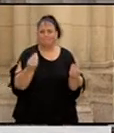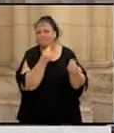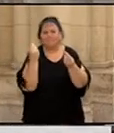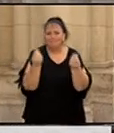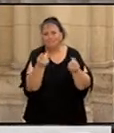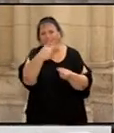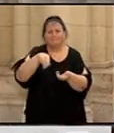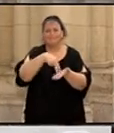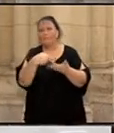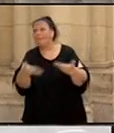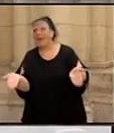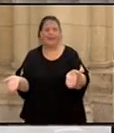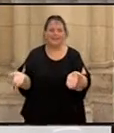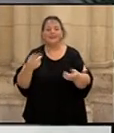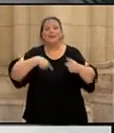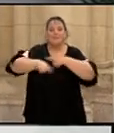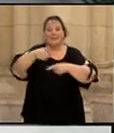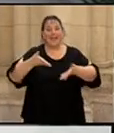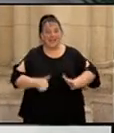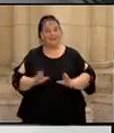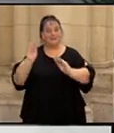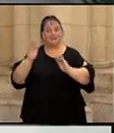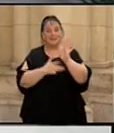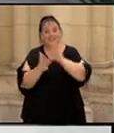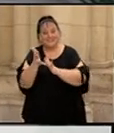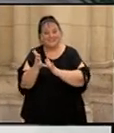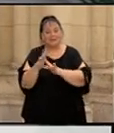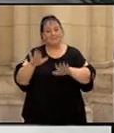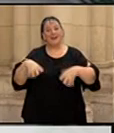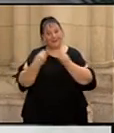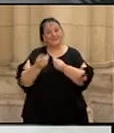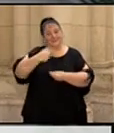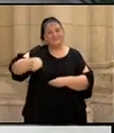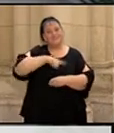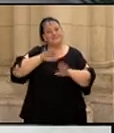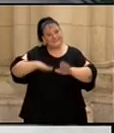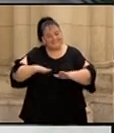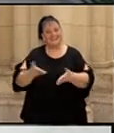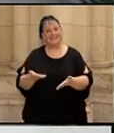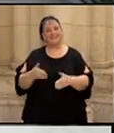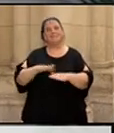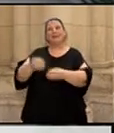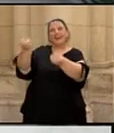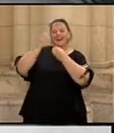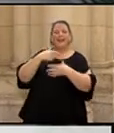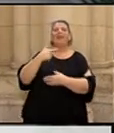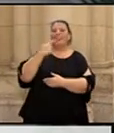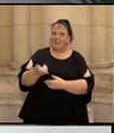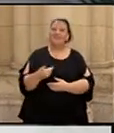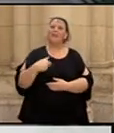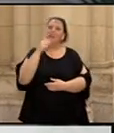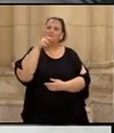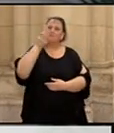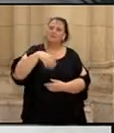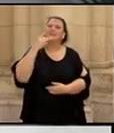perdidos, mandó a su Hijo Jesucristo a estar con nosotros para decirnos quién era Dios y quién es el